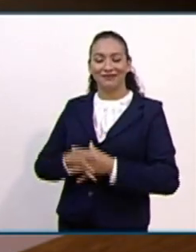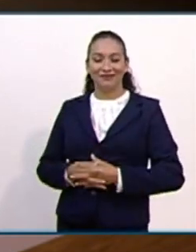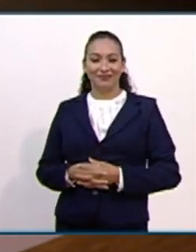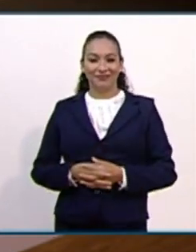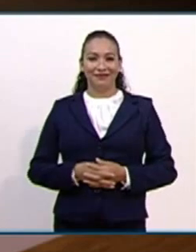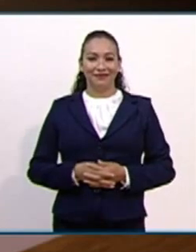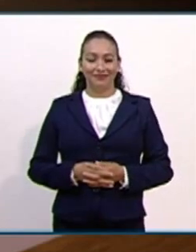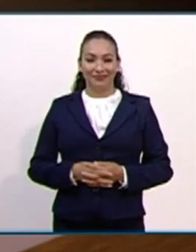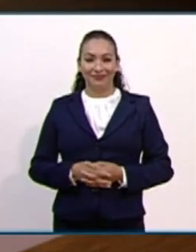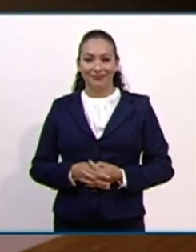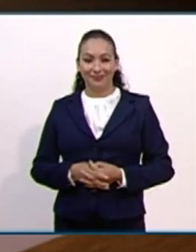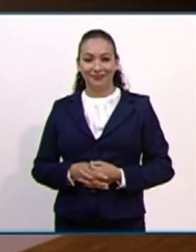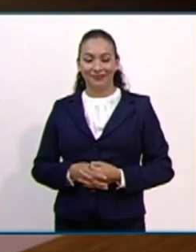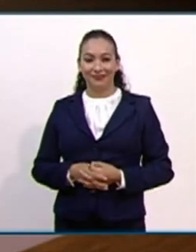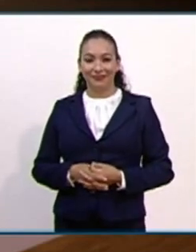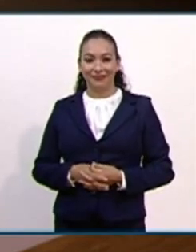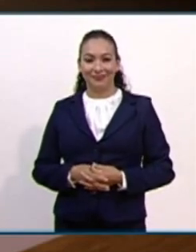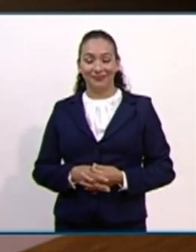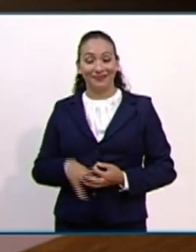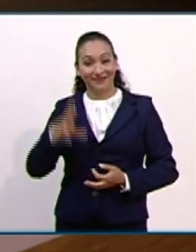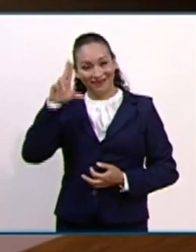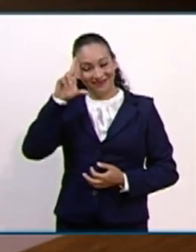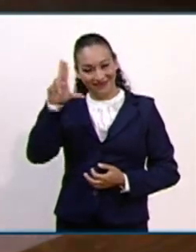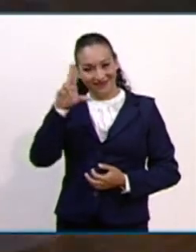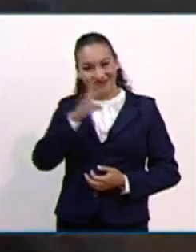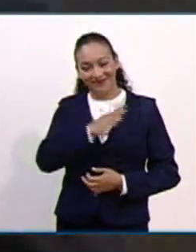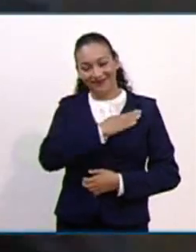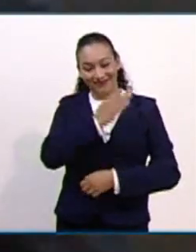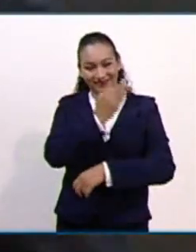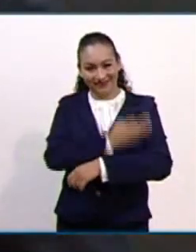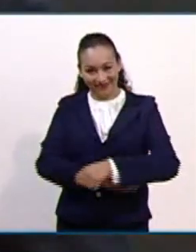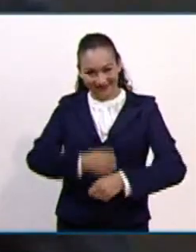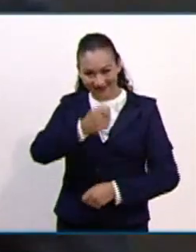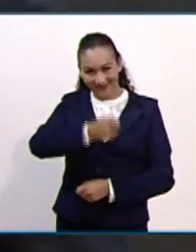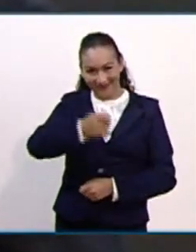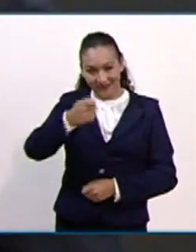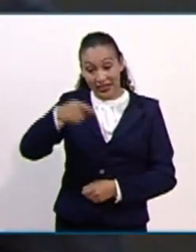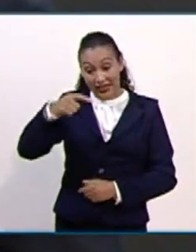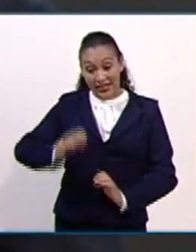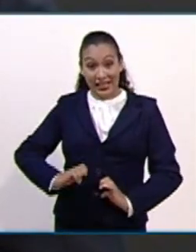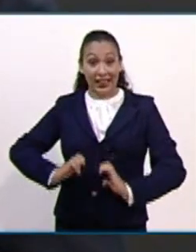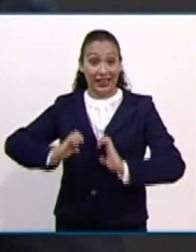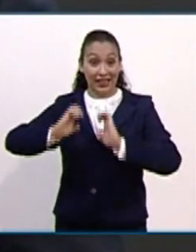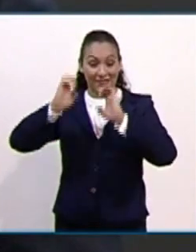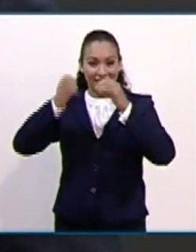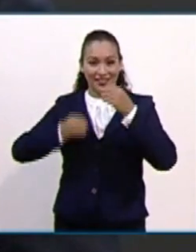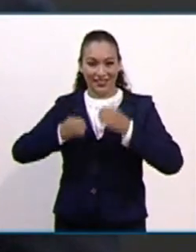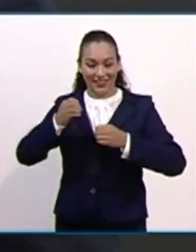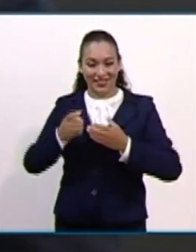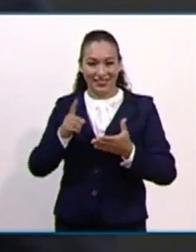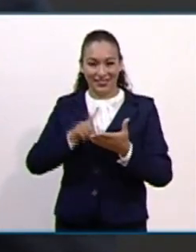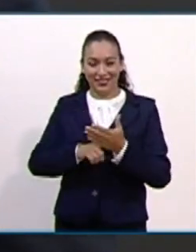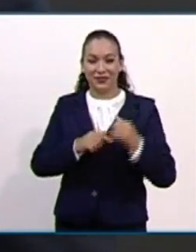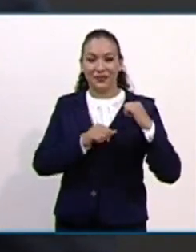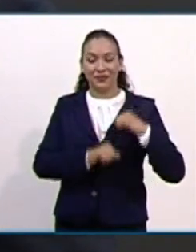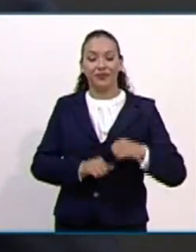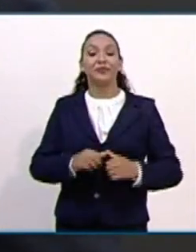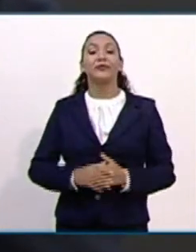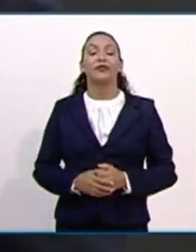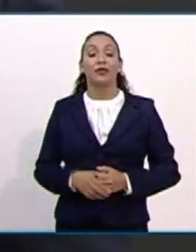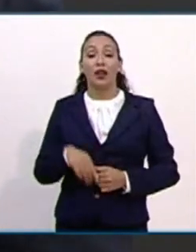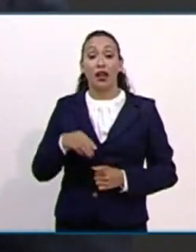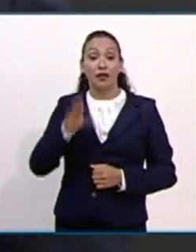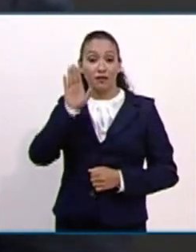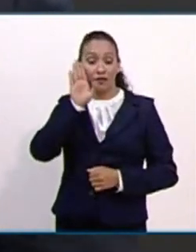buenas tardes. Hola, ¿qué tal? Te saludo desde el edificio sede del Consejo de la Judicatura Federal, donde la ministra